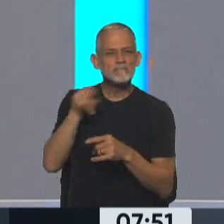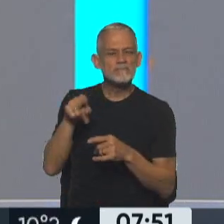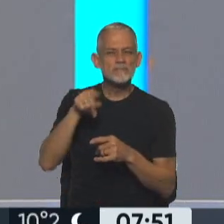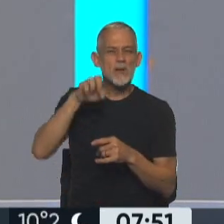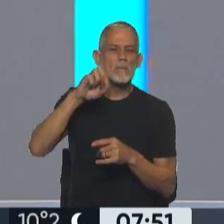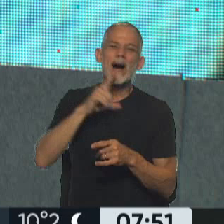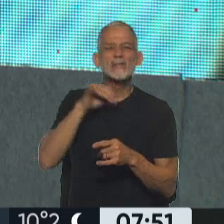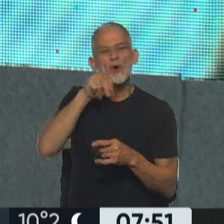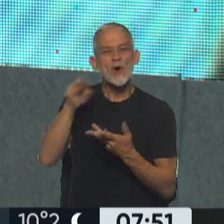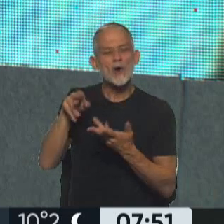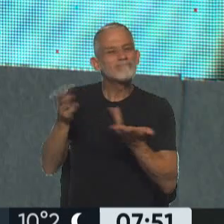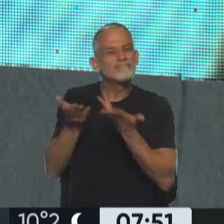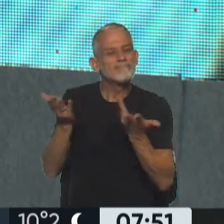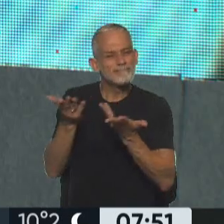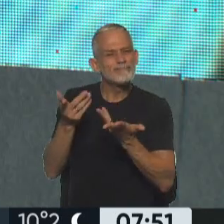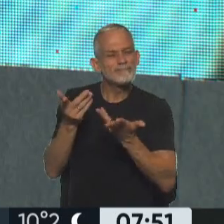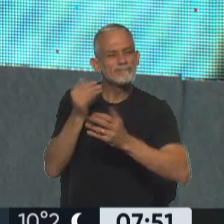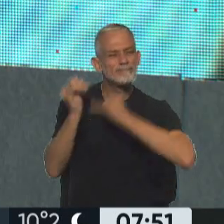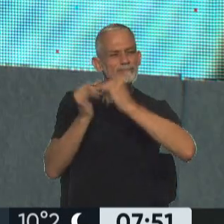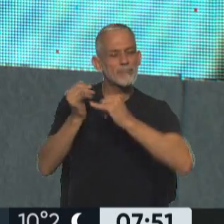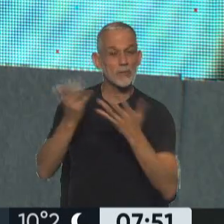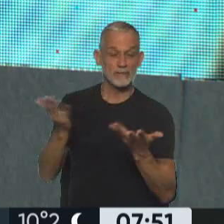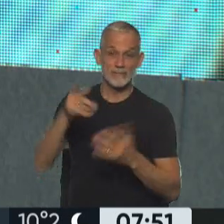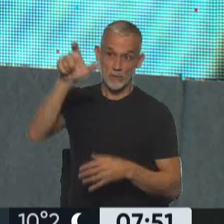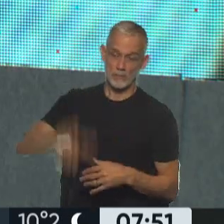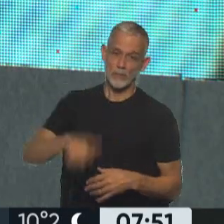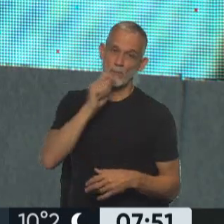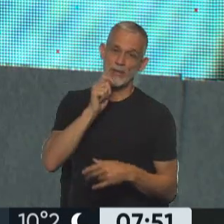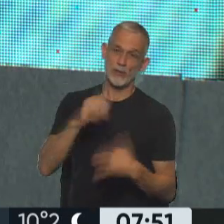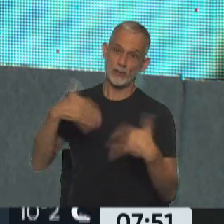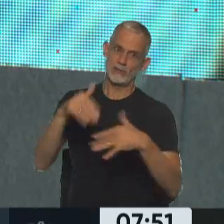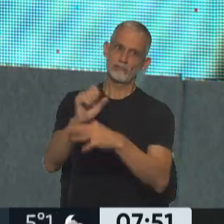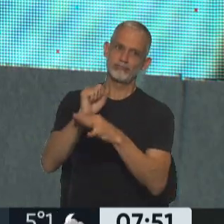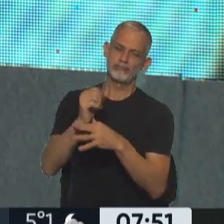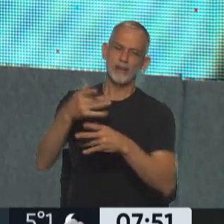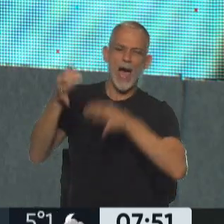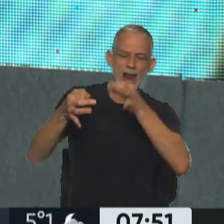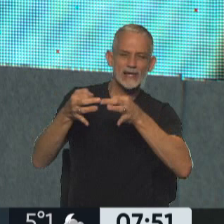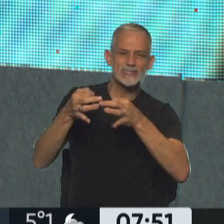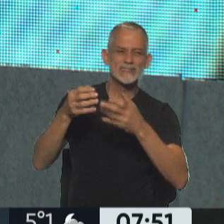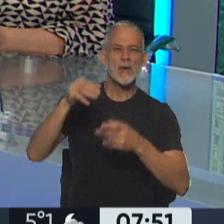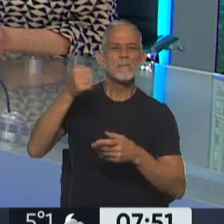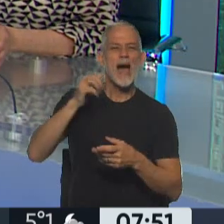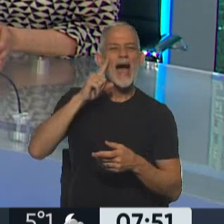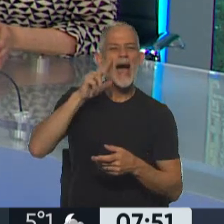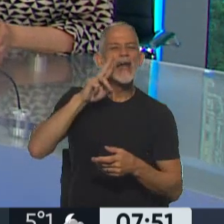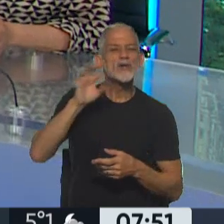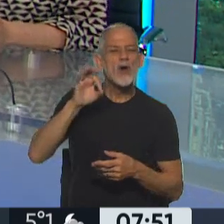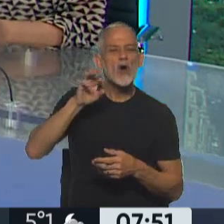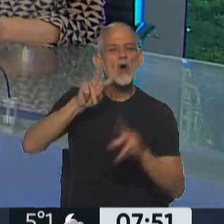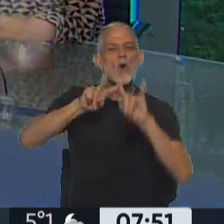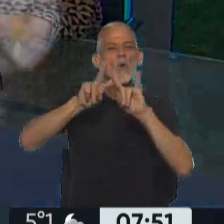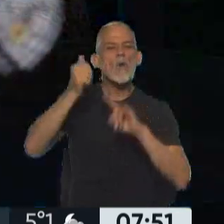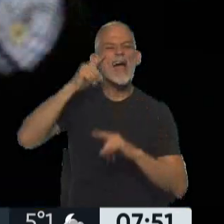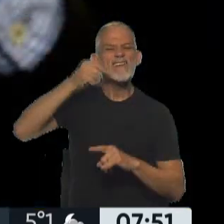también dar cuenta de quién fue un gran periodista un gran analista político como Mario winefeld que murió